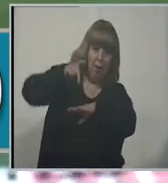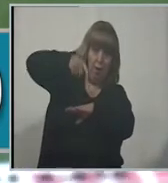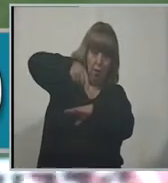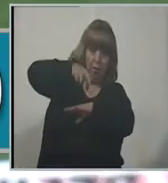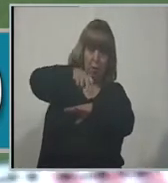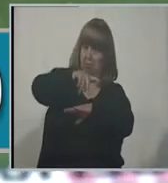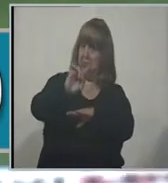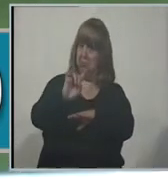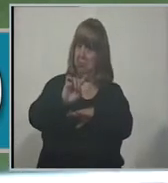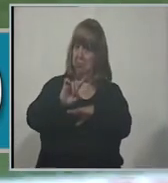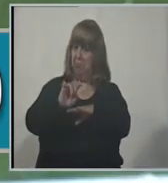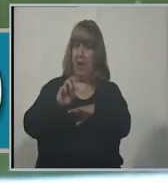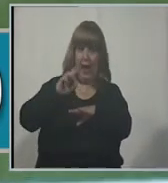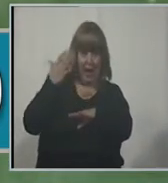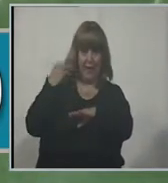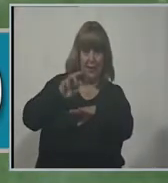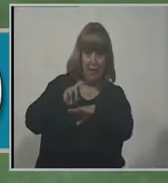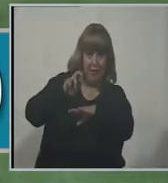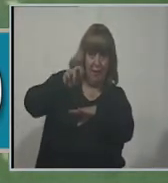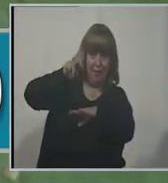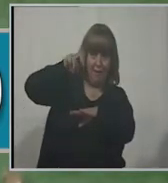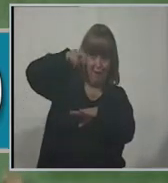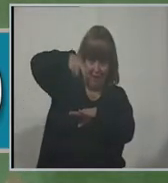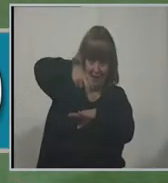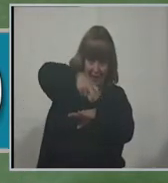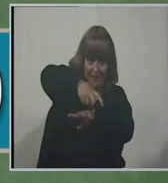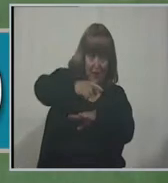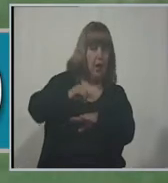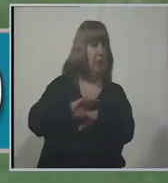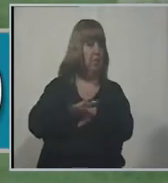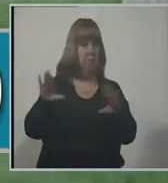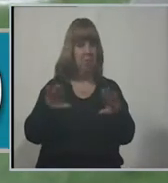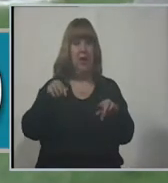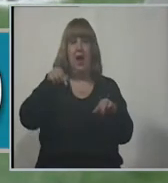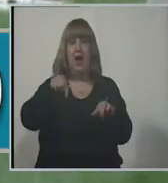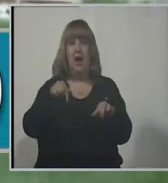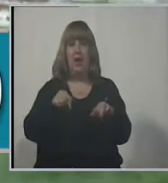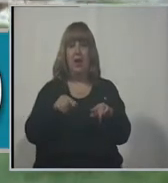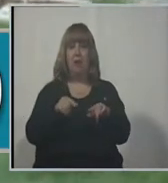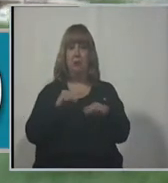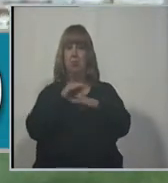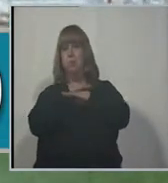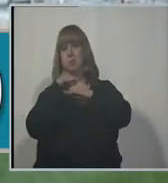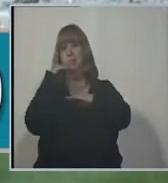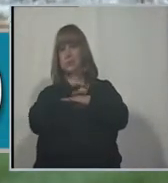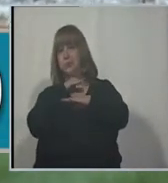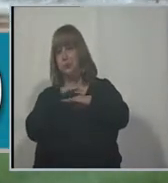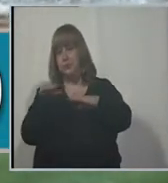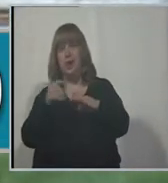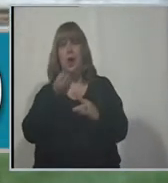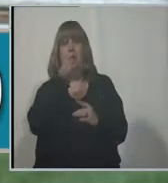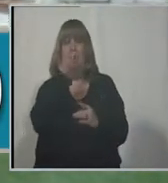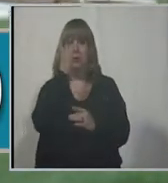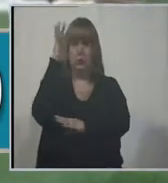supuesto, el tránsito vehicular. Otra cualidad de la plaza es que no solo no se ha perdido ningún forestal en el